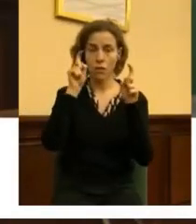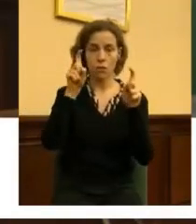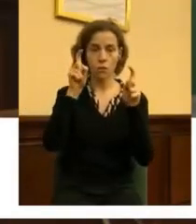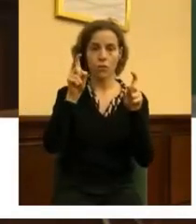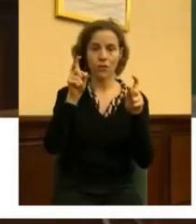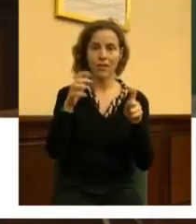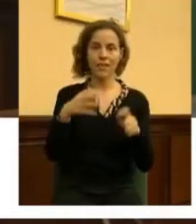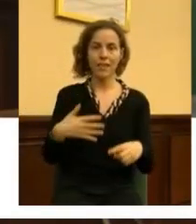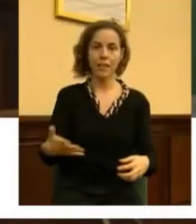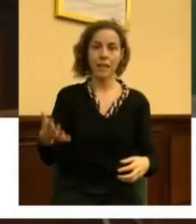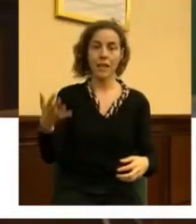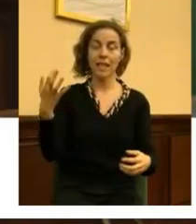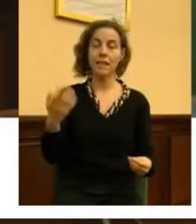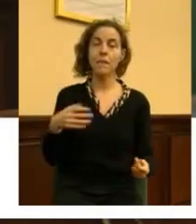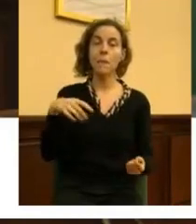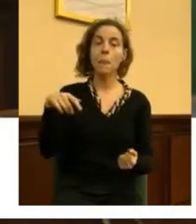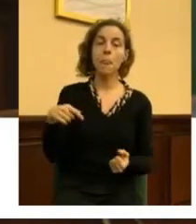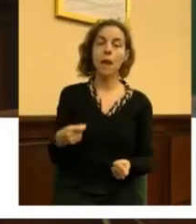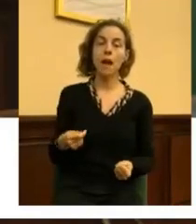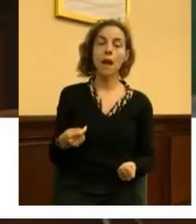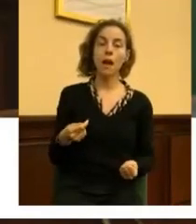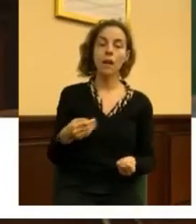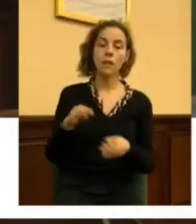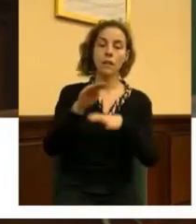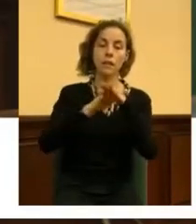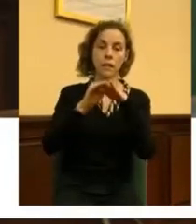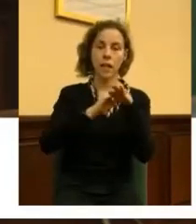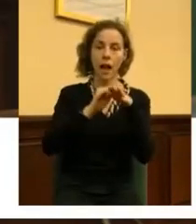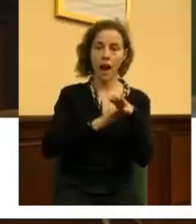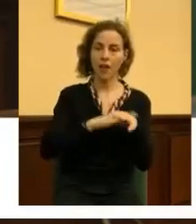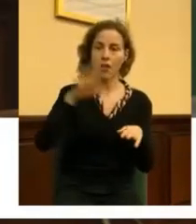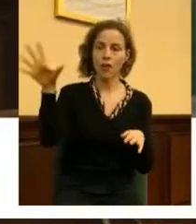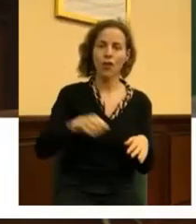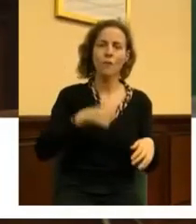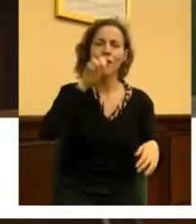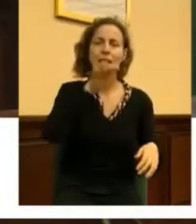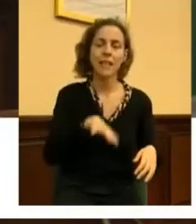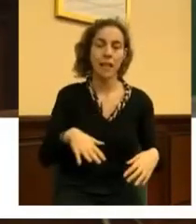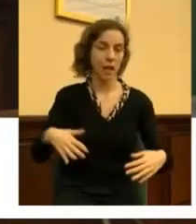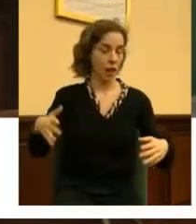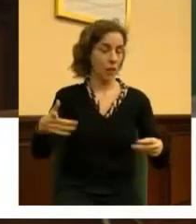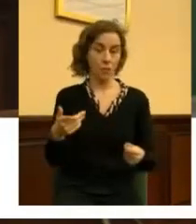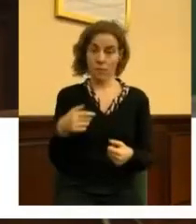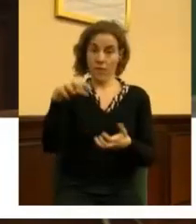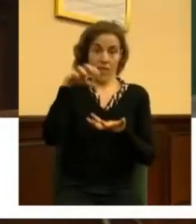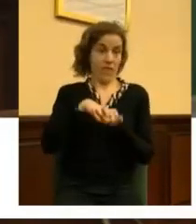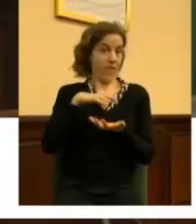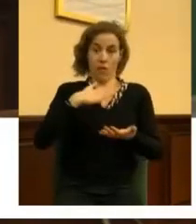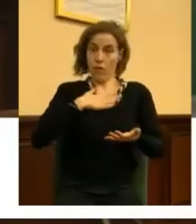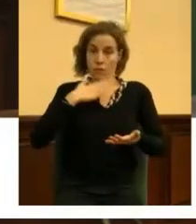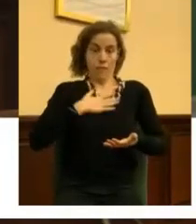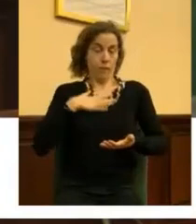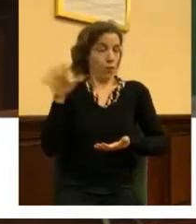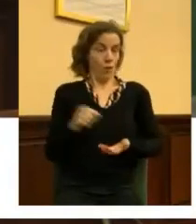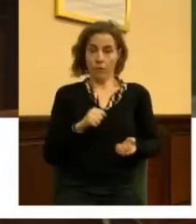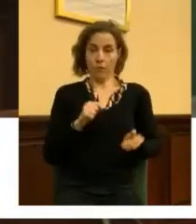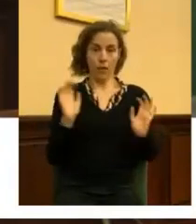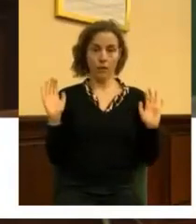los propios centros los que se están comprando sus litros de gel